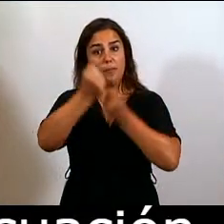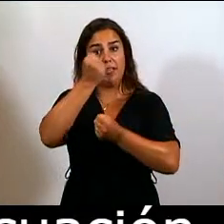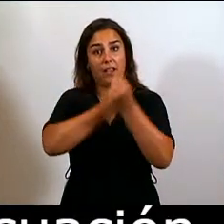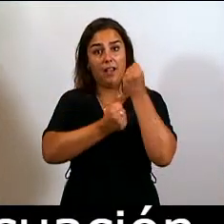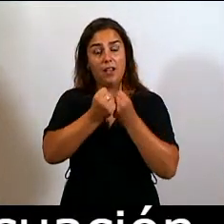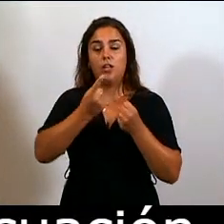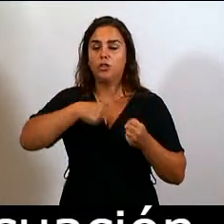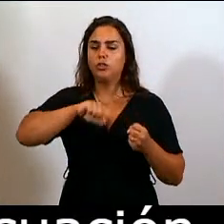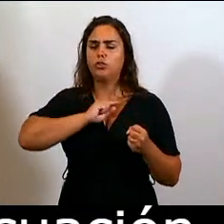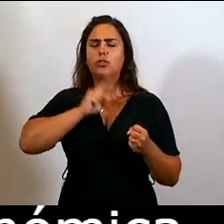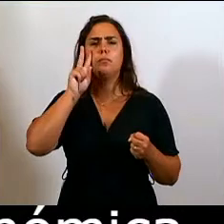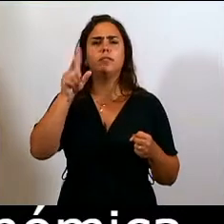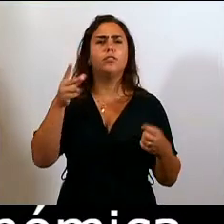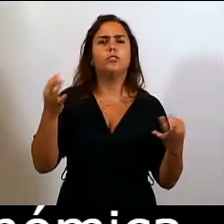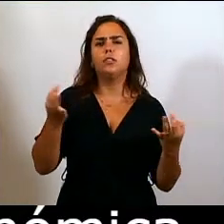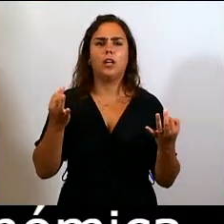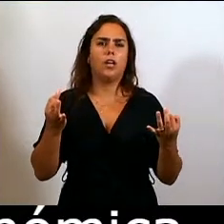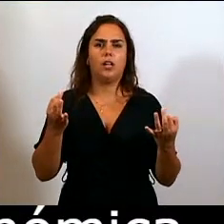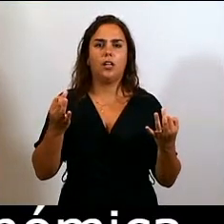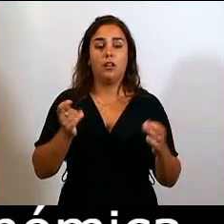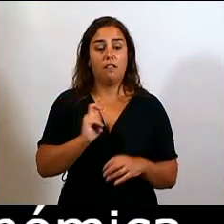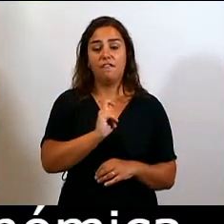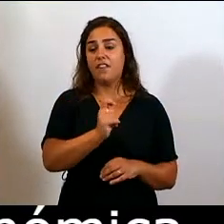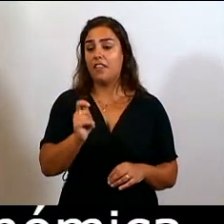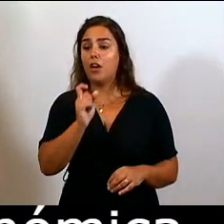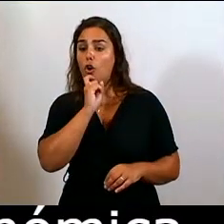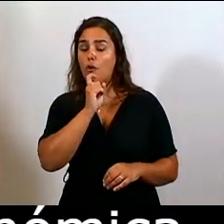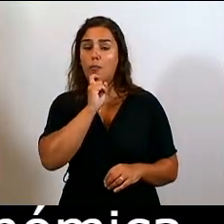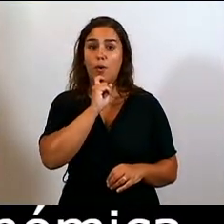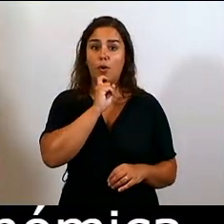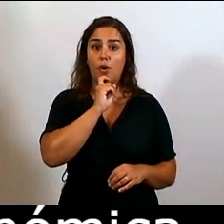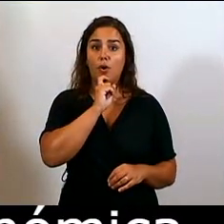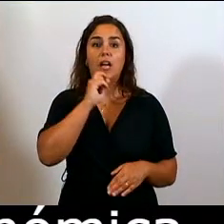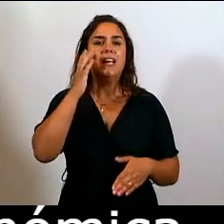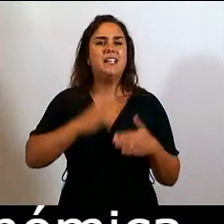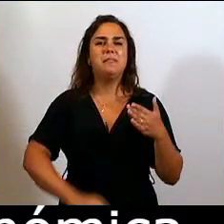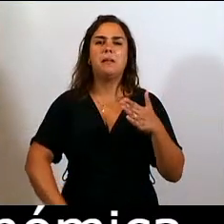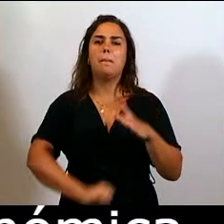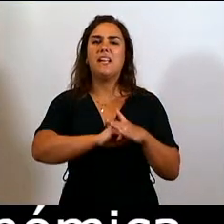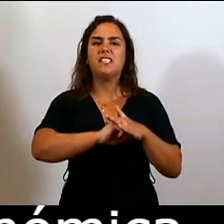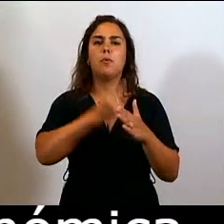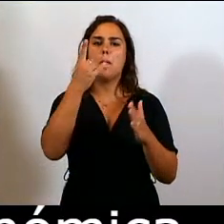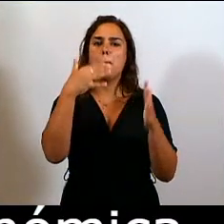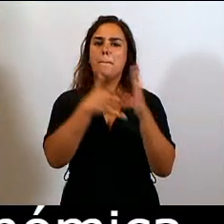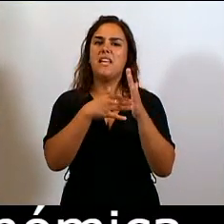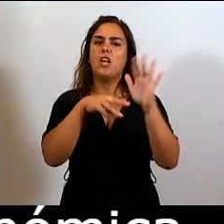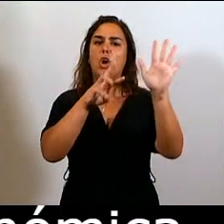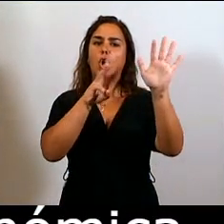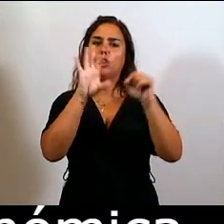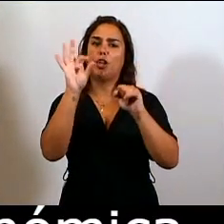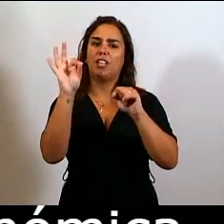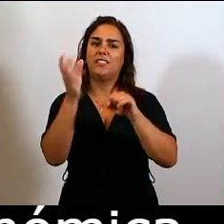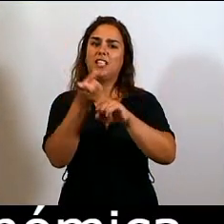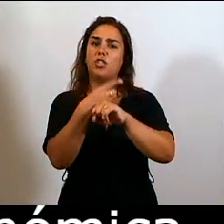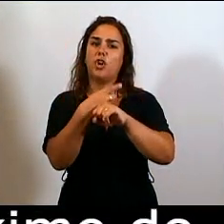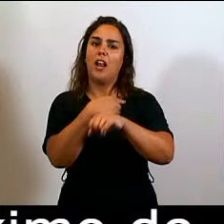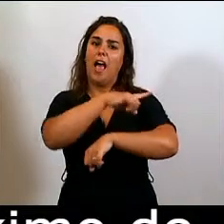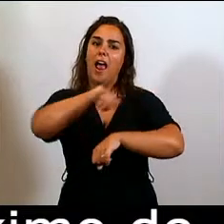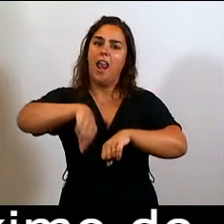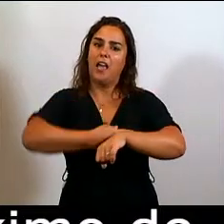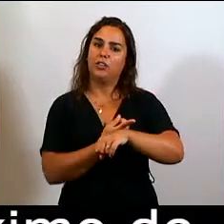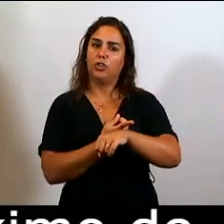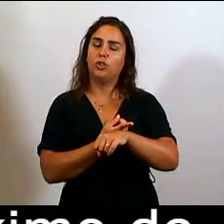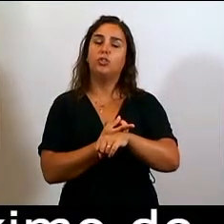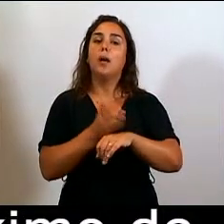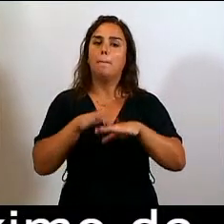hemos tenido en cuenta la financiación de un límite máximo de 1.800 horas anuales para